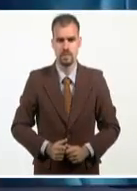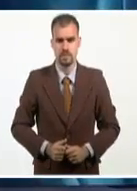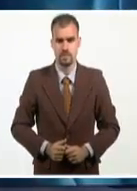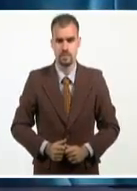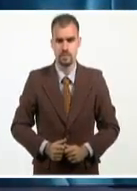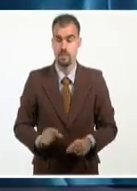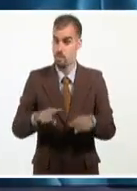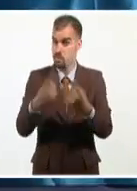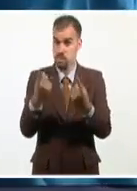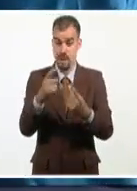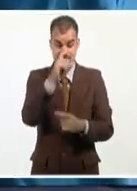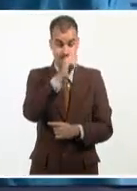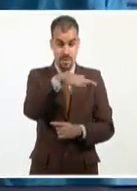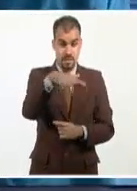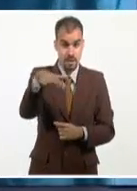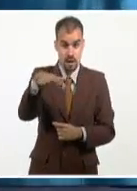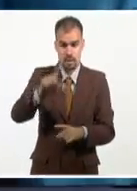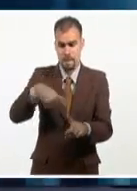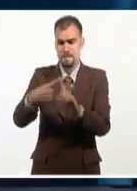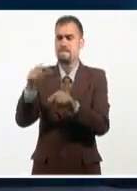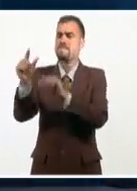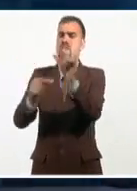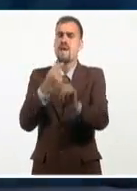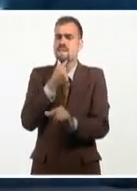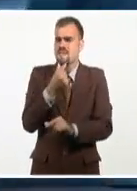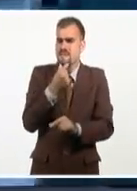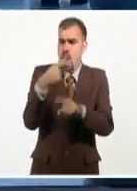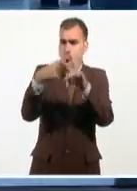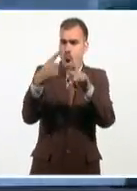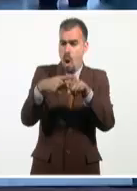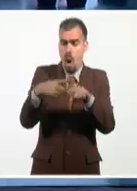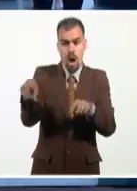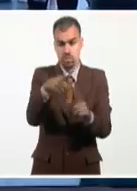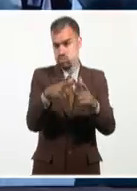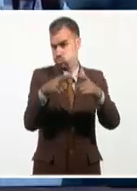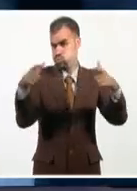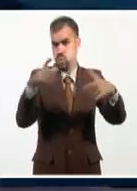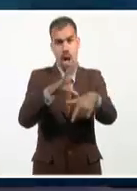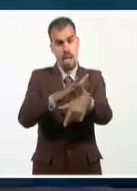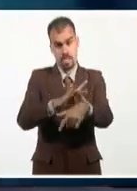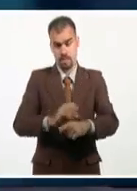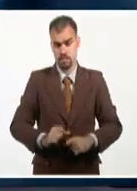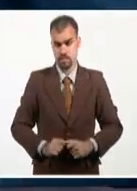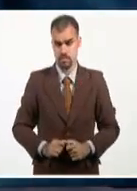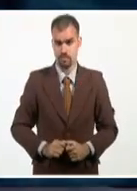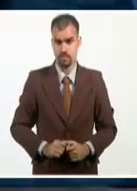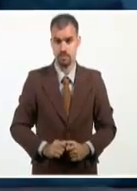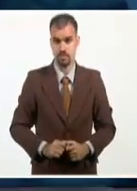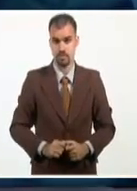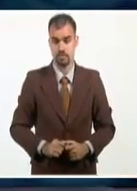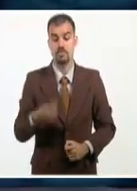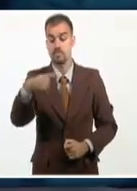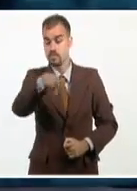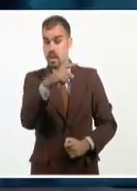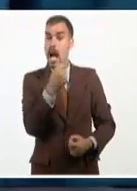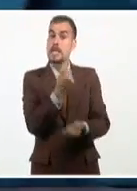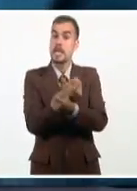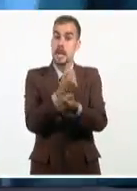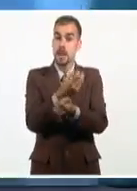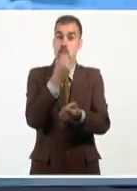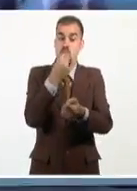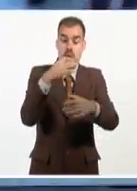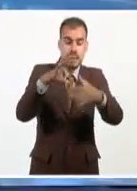los menores de edad y los adultos mayores los que se enferman y con ello crece el riesgo de que puedan transitar a estados de